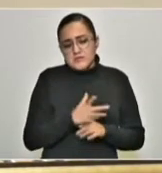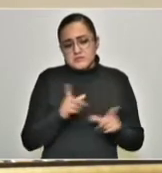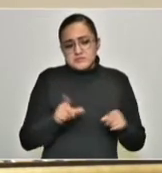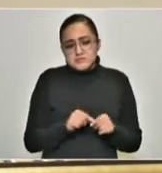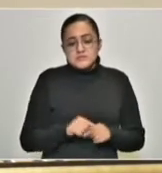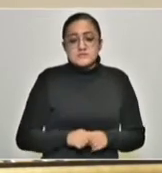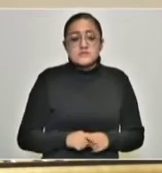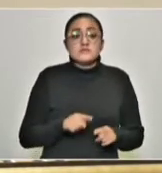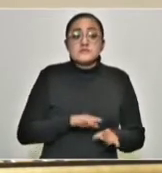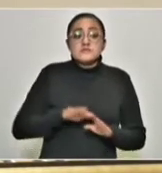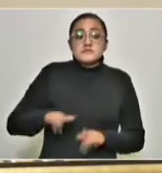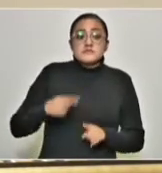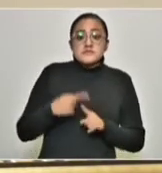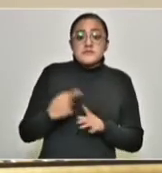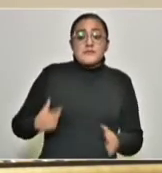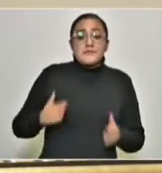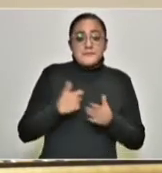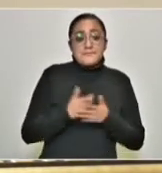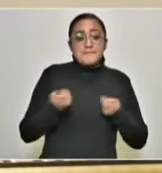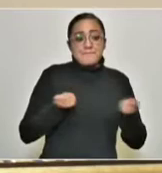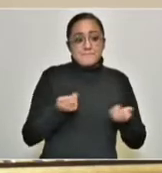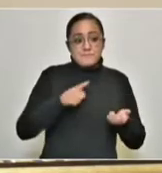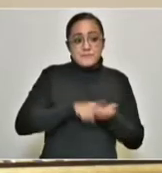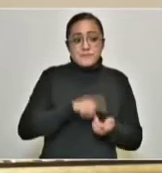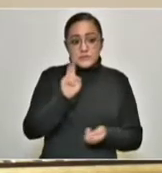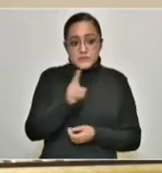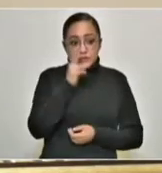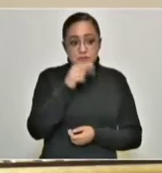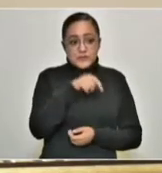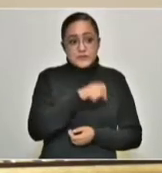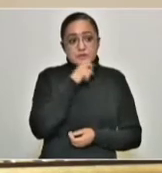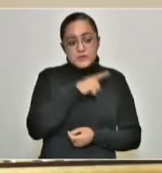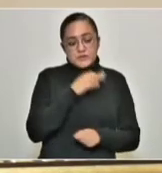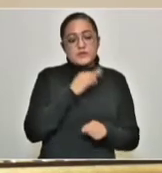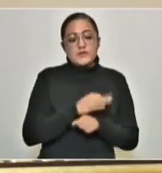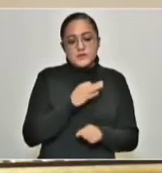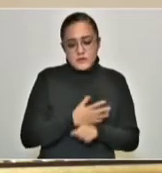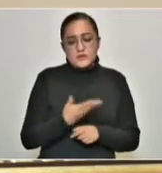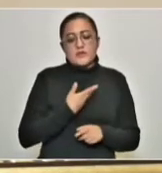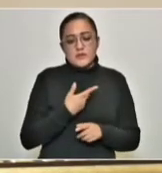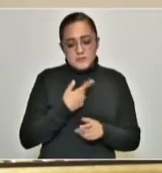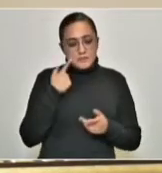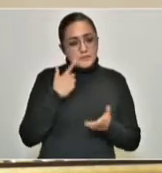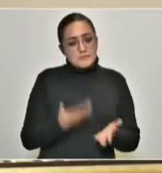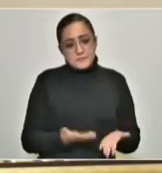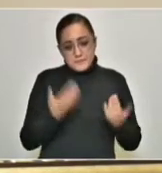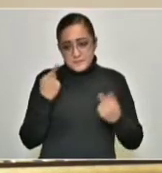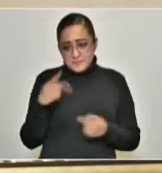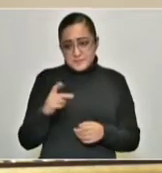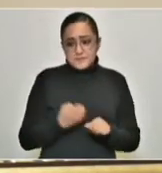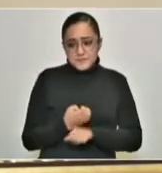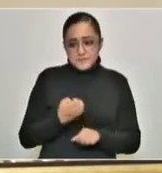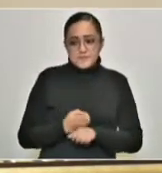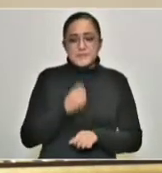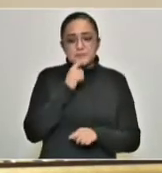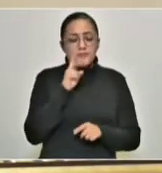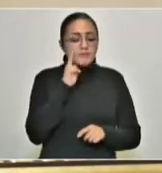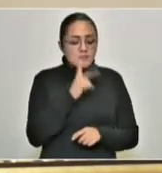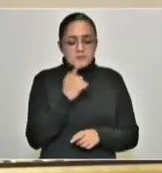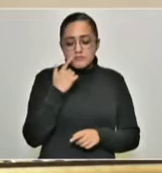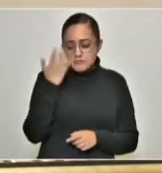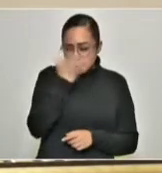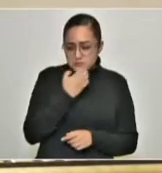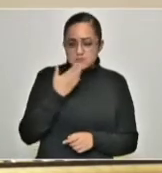si se trata de recursos públicos manejados en una universidad, también tienen que rendir cuentas y manejarse